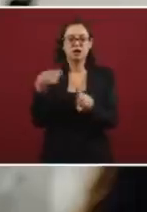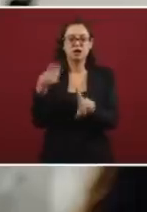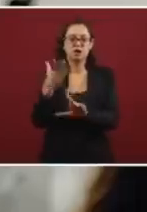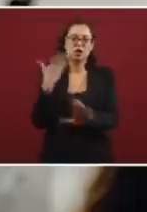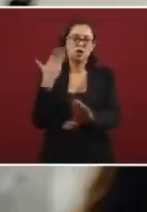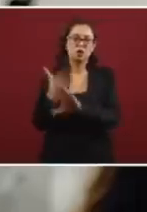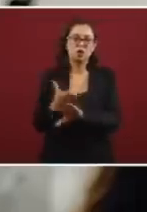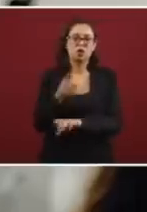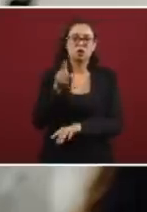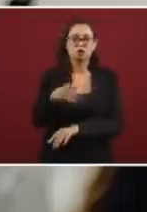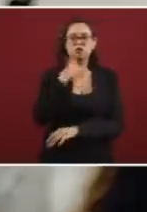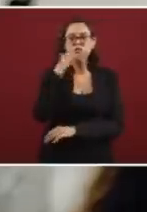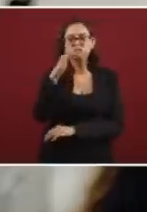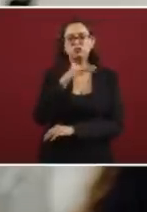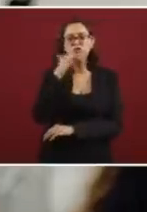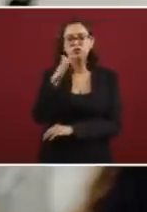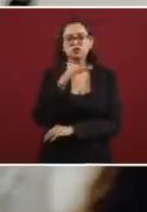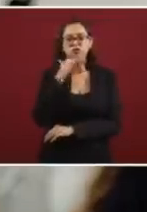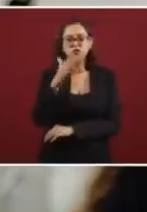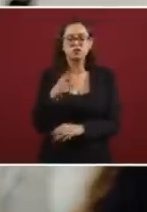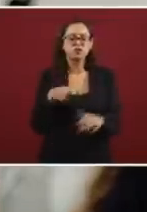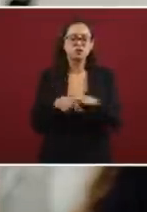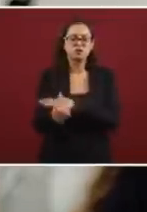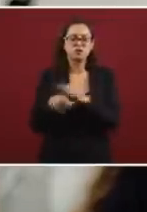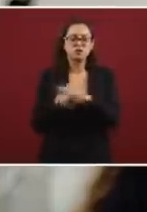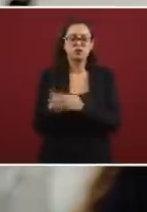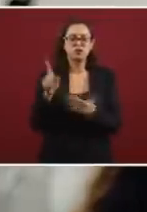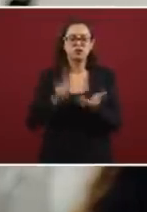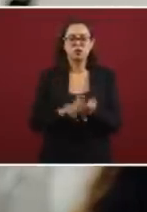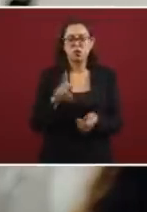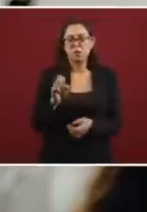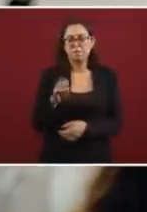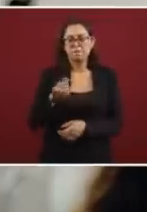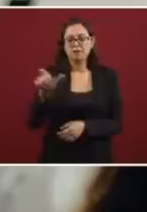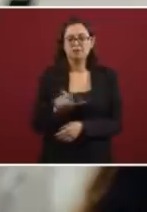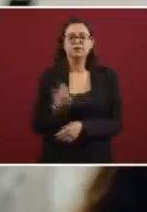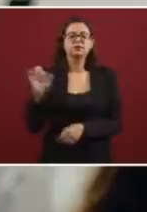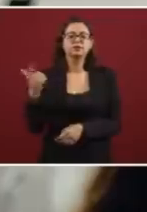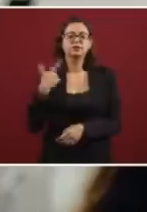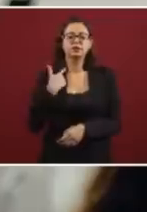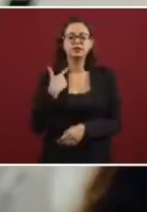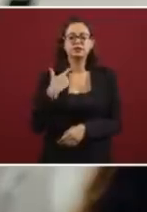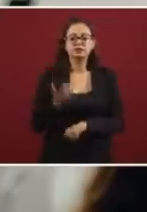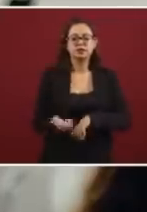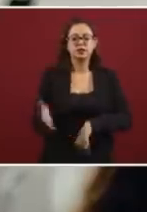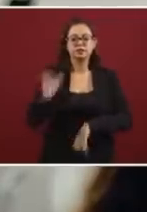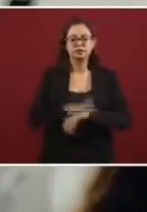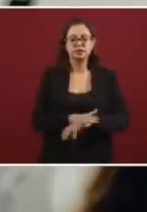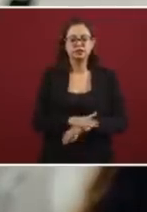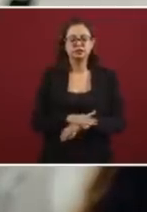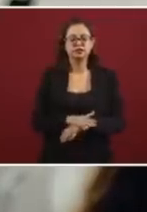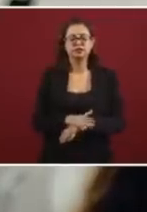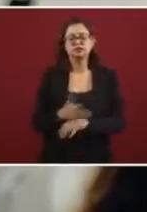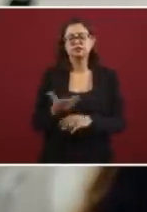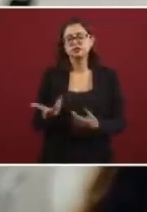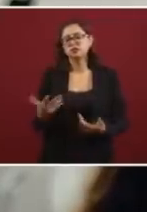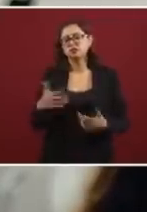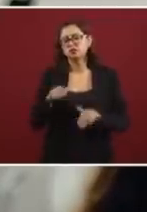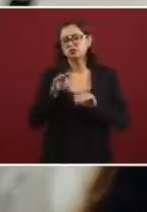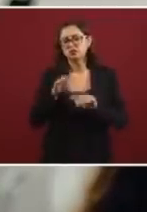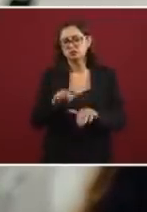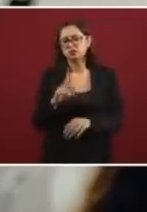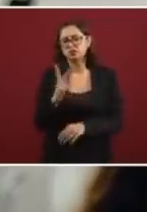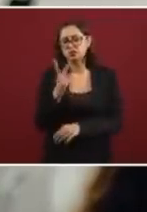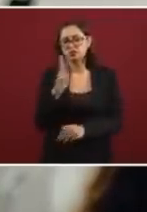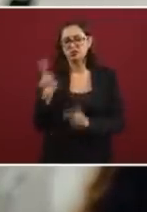presuntos actos de corrupción y sobornos en pemex durante la administración anterior y sobre eso tendría